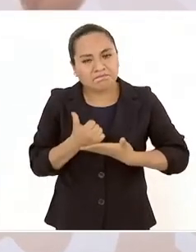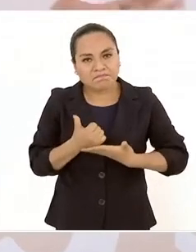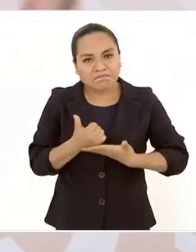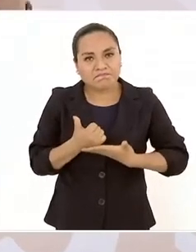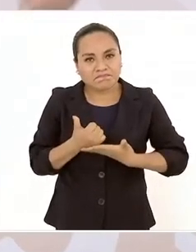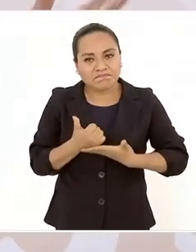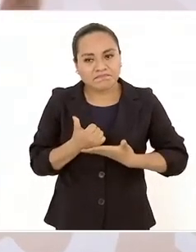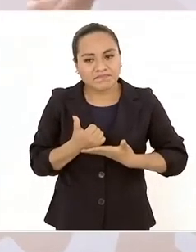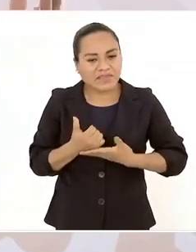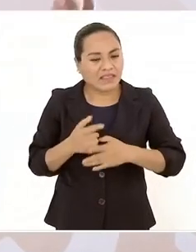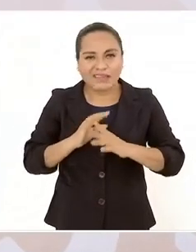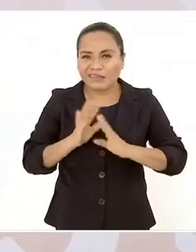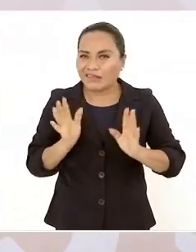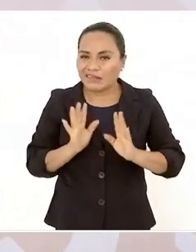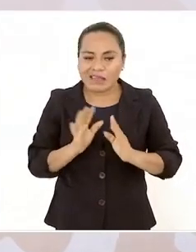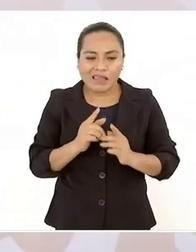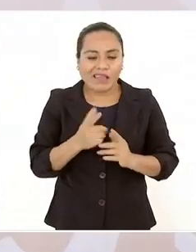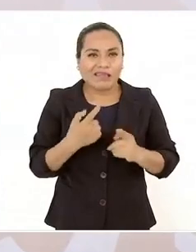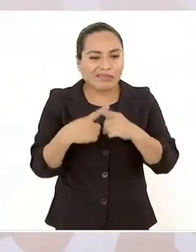muchos trámites